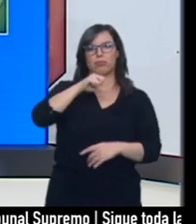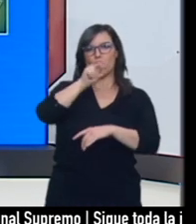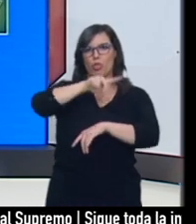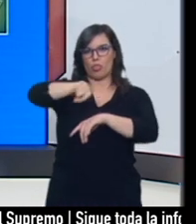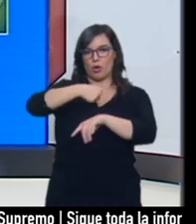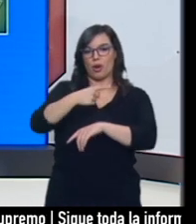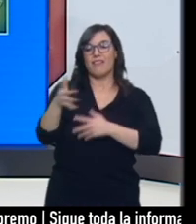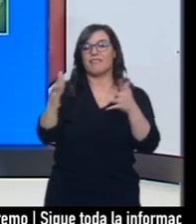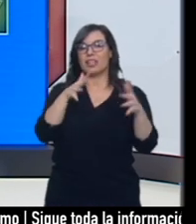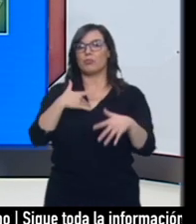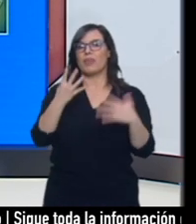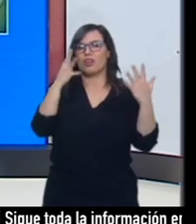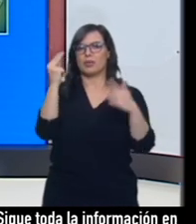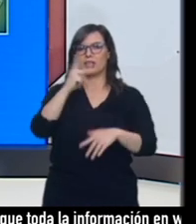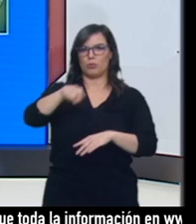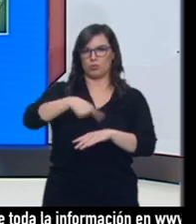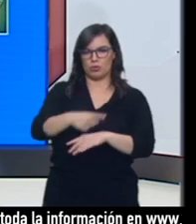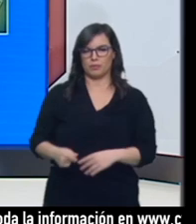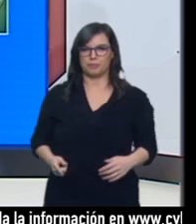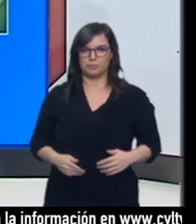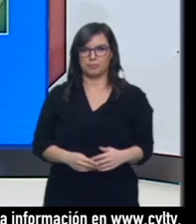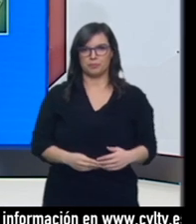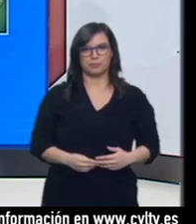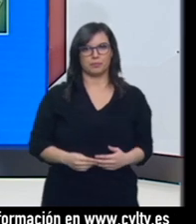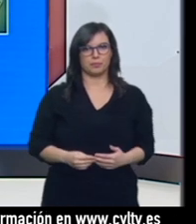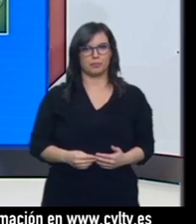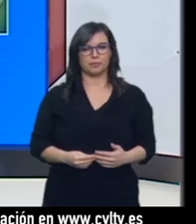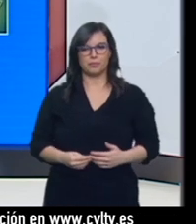viento pueden alcanzar los 90 kilómetros por hora.